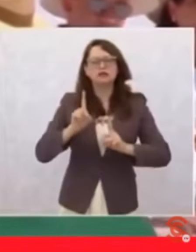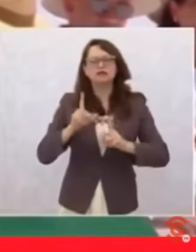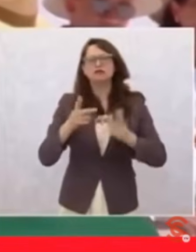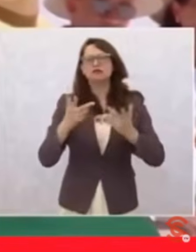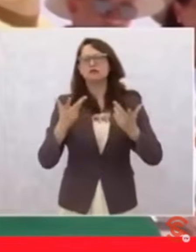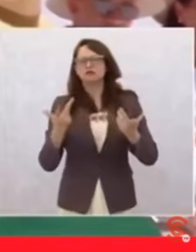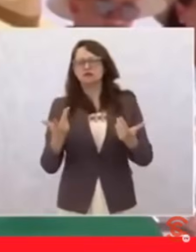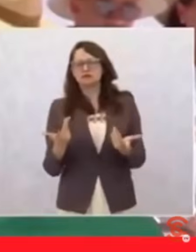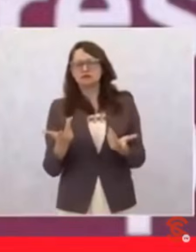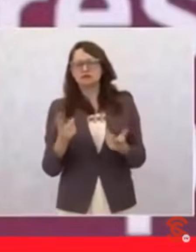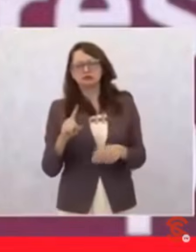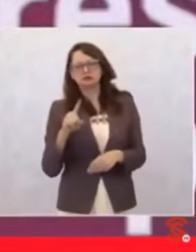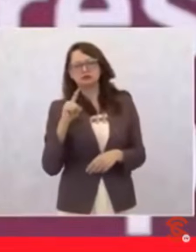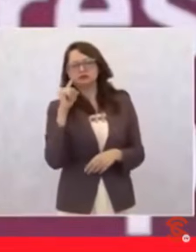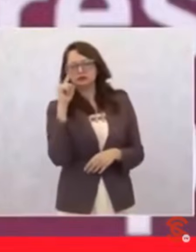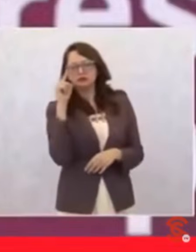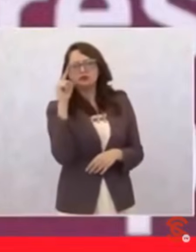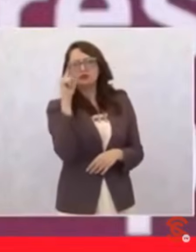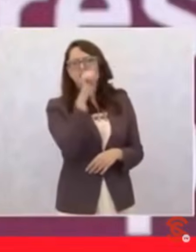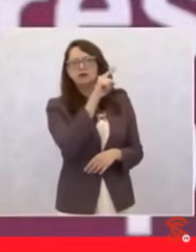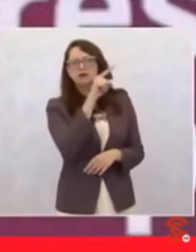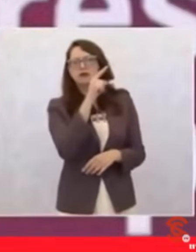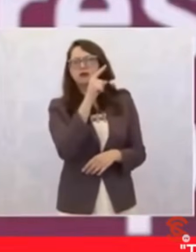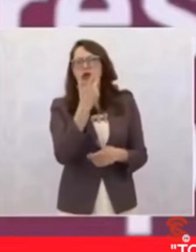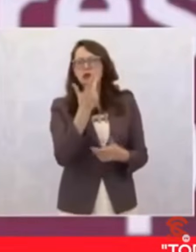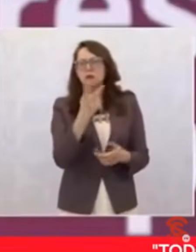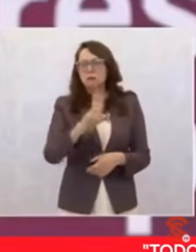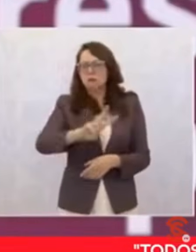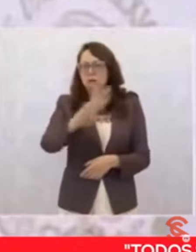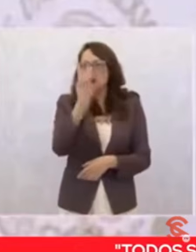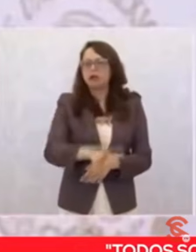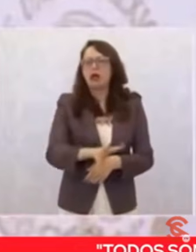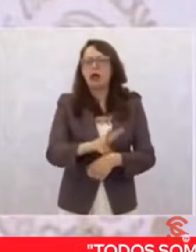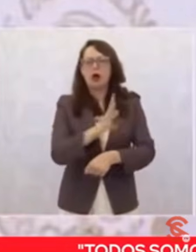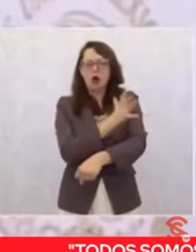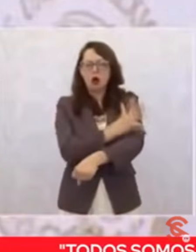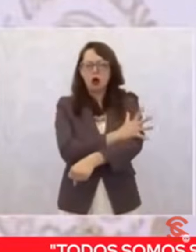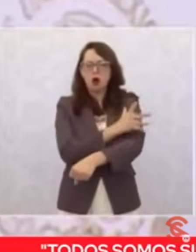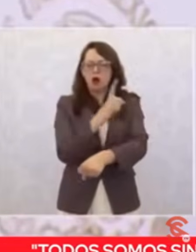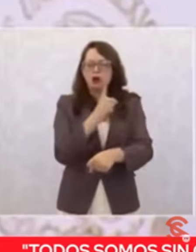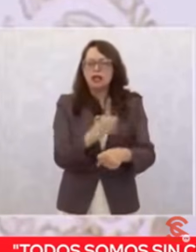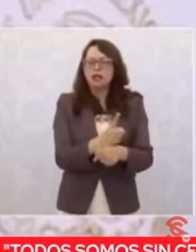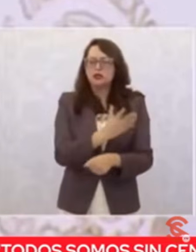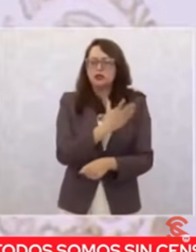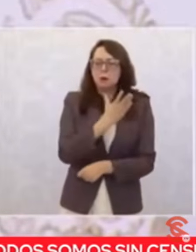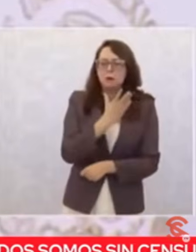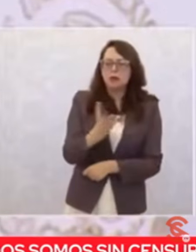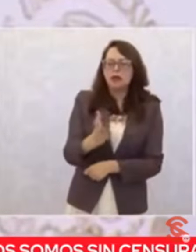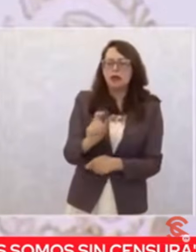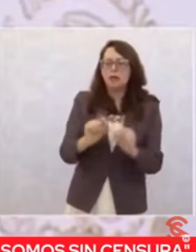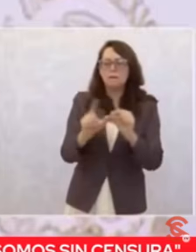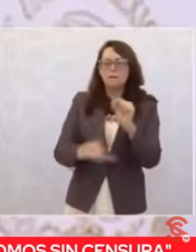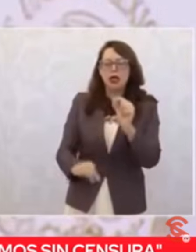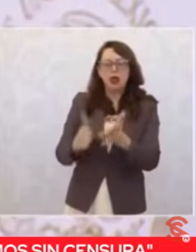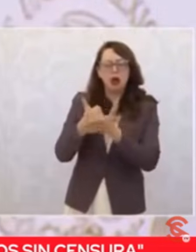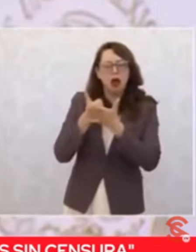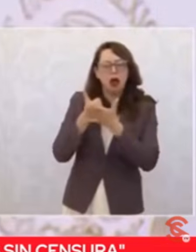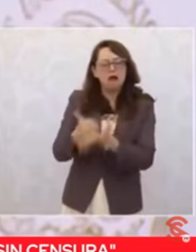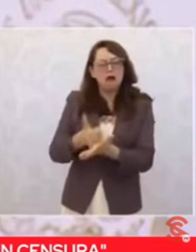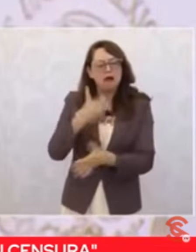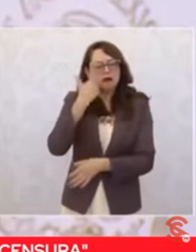interés legítimo, genuino, por ayudar a México? ¿Es